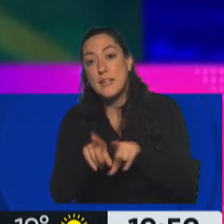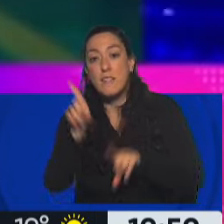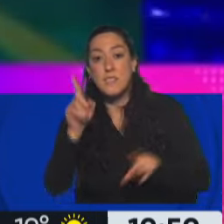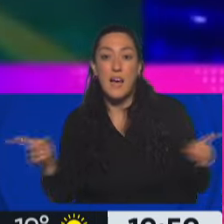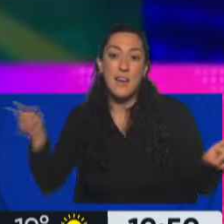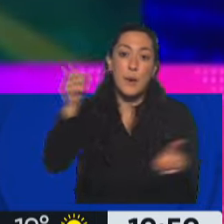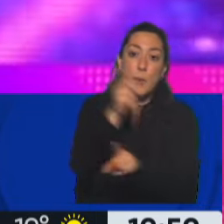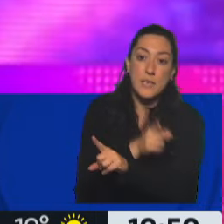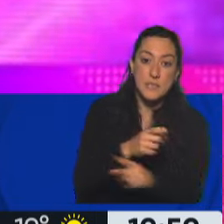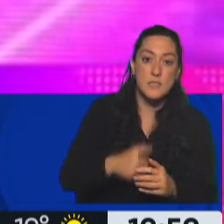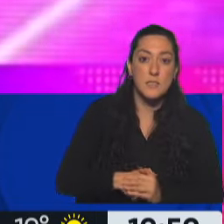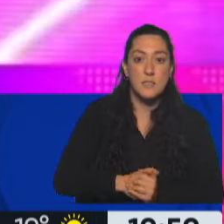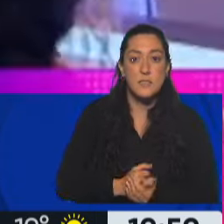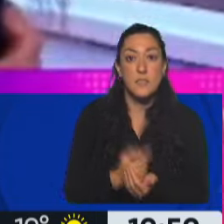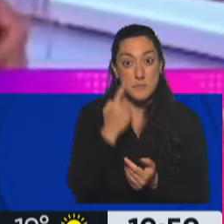¿viste?